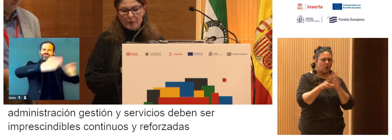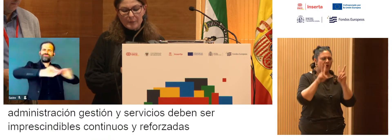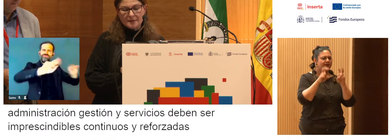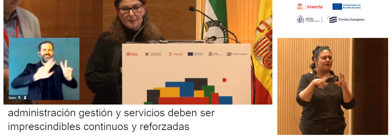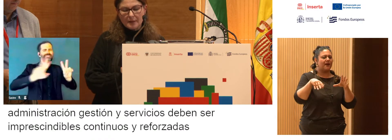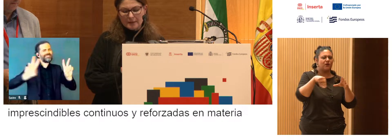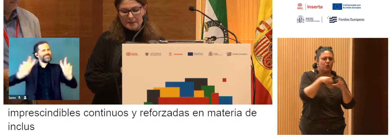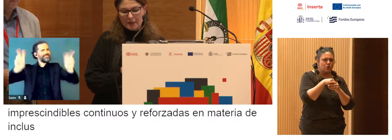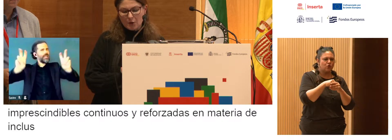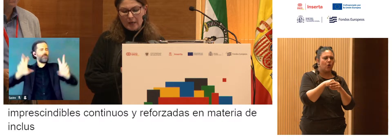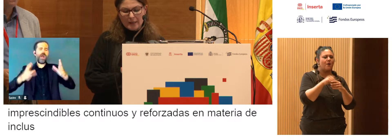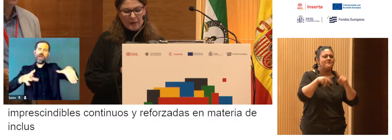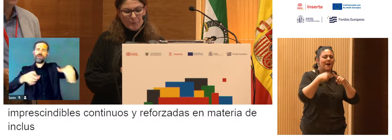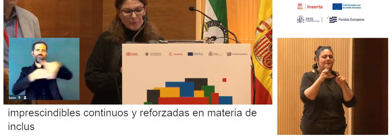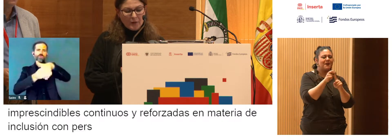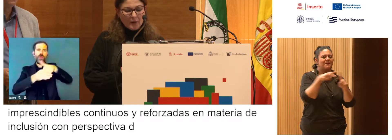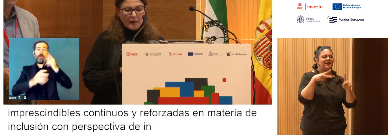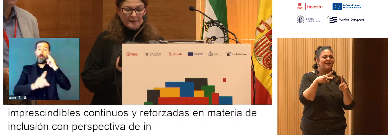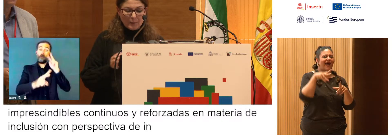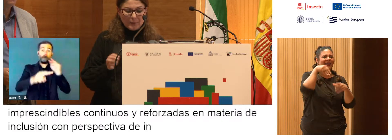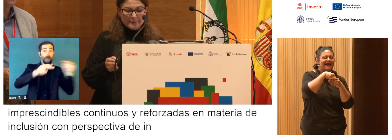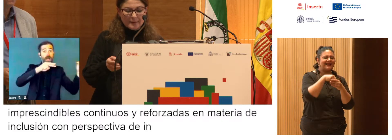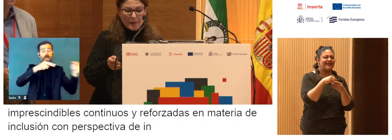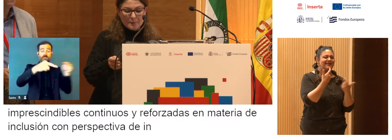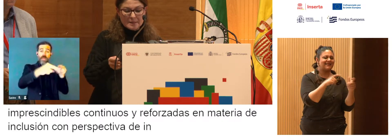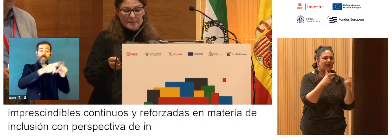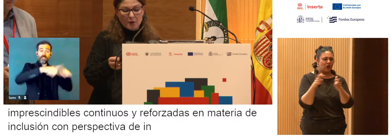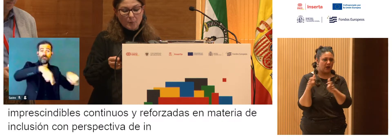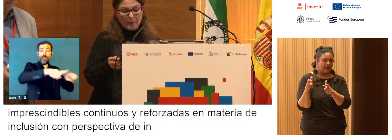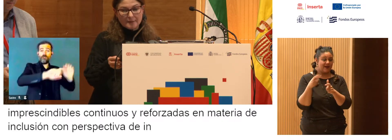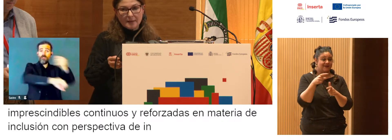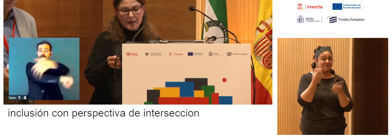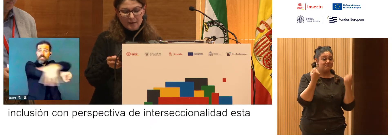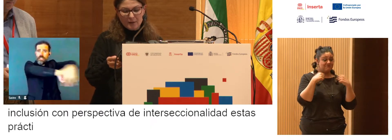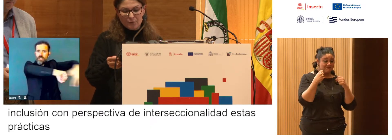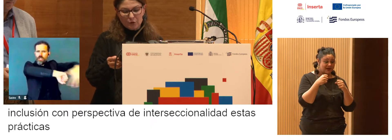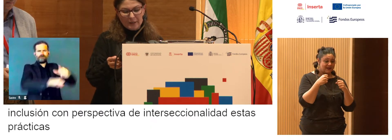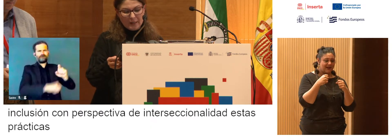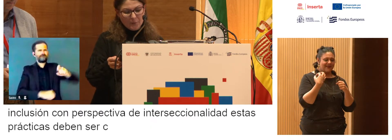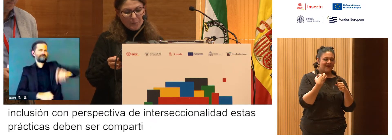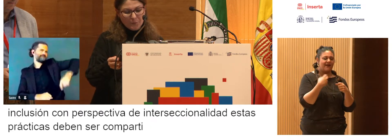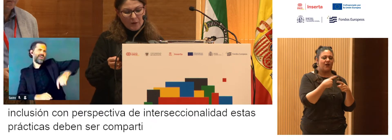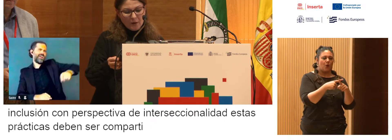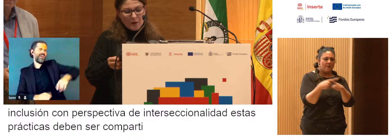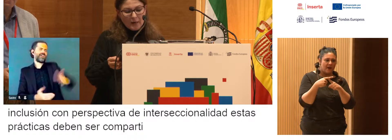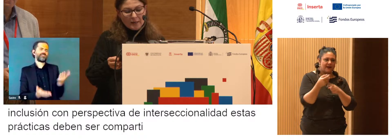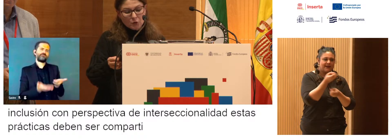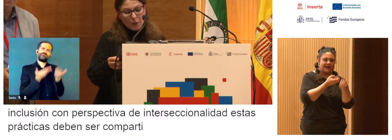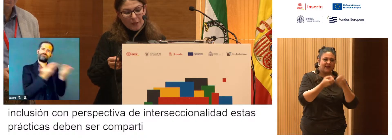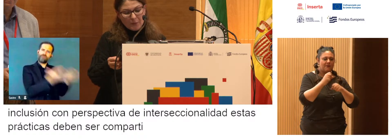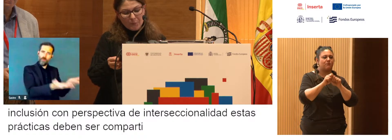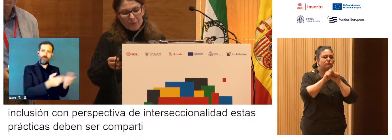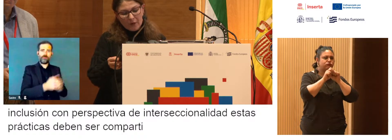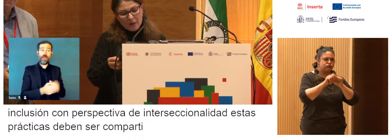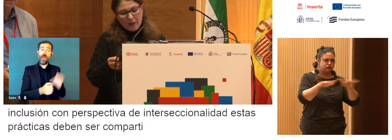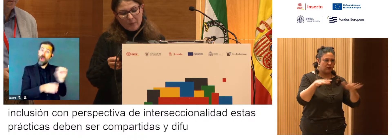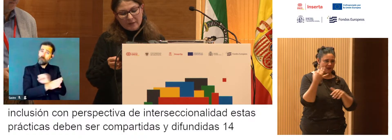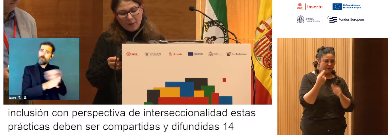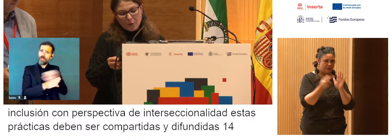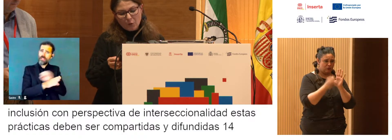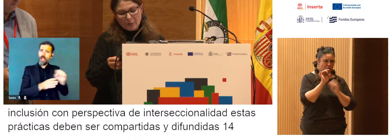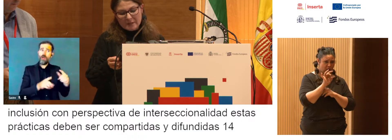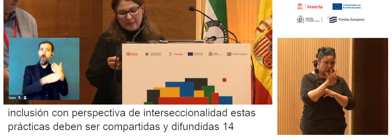inclusión con perspectiva de interseccionalidad. Estas prácticas deben ser compartidas y difundidas. 14.